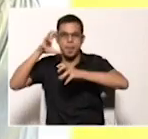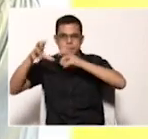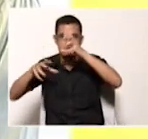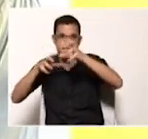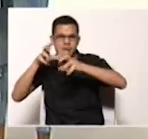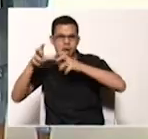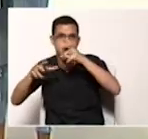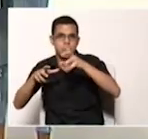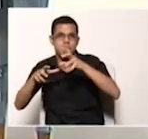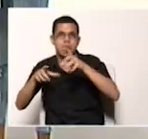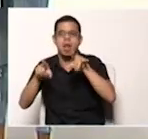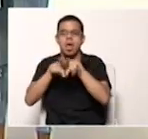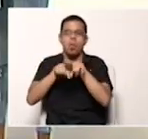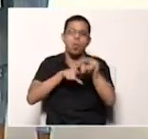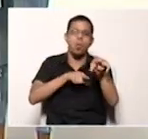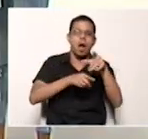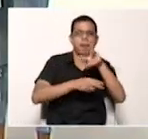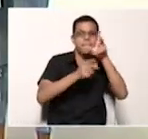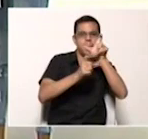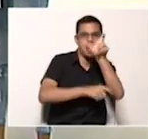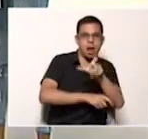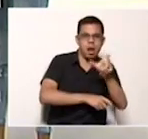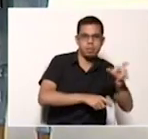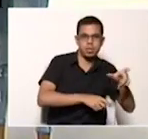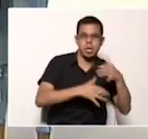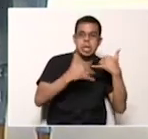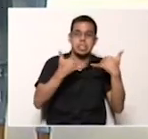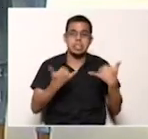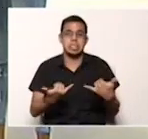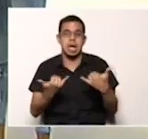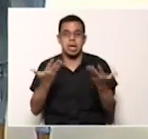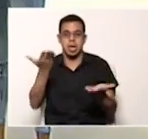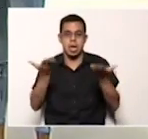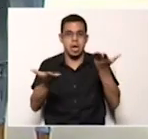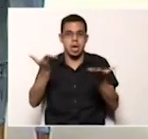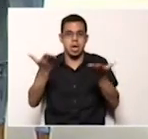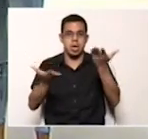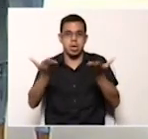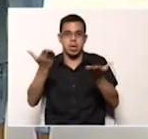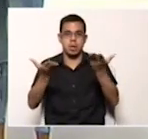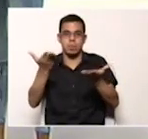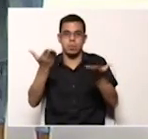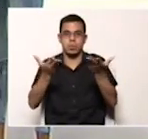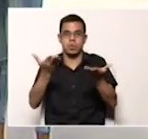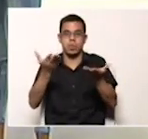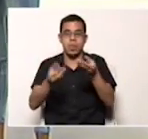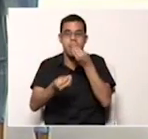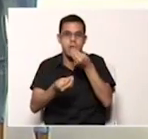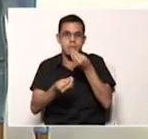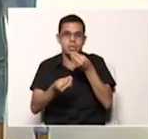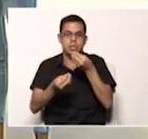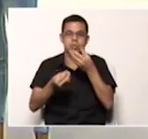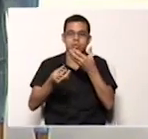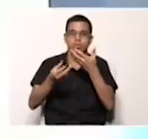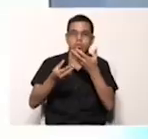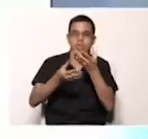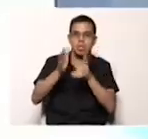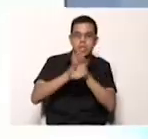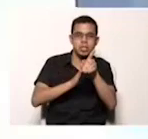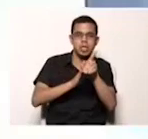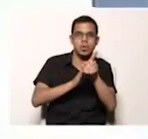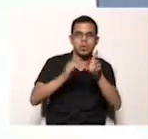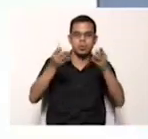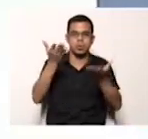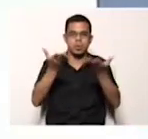se rompe el equilibrio por un proceso que es el cambio climático. Claro, una cadena. Si un cambio climático, bien sea de temperaturas altas o